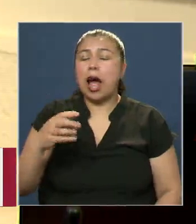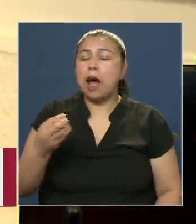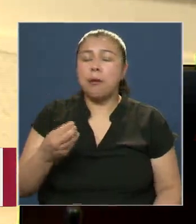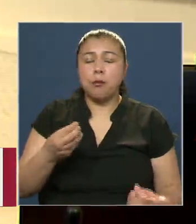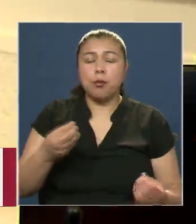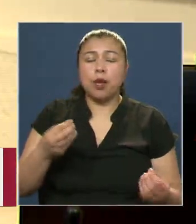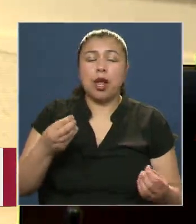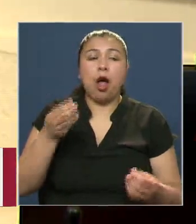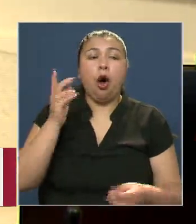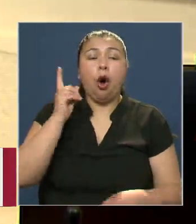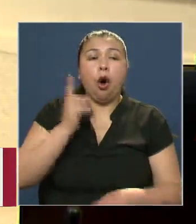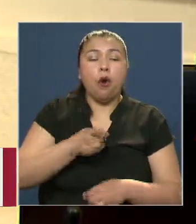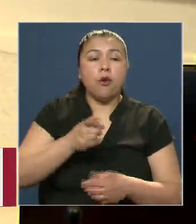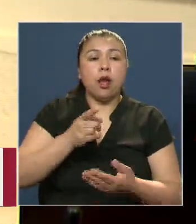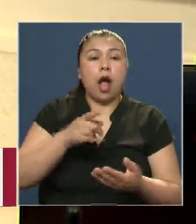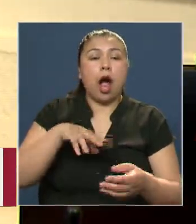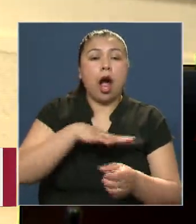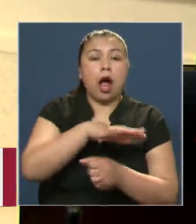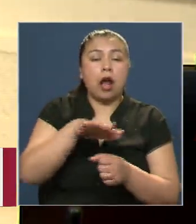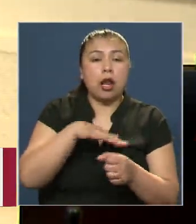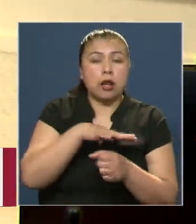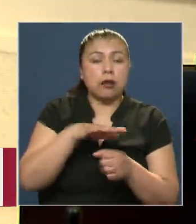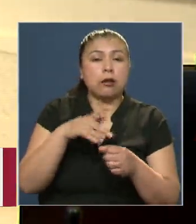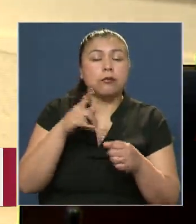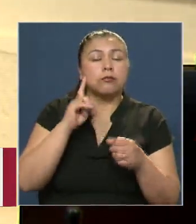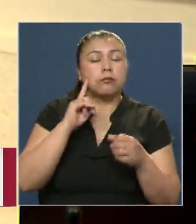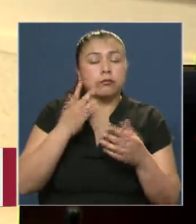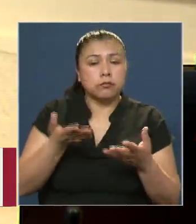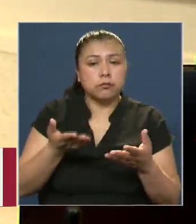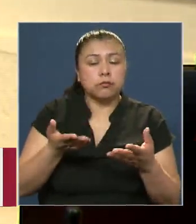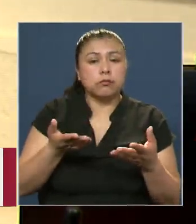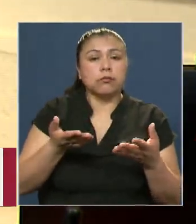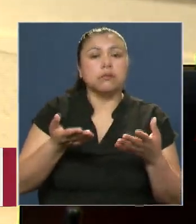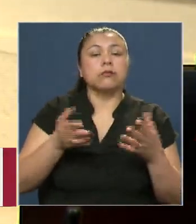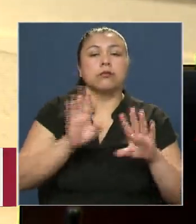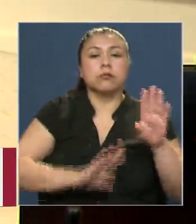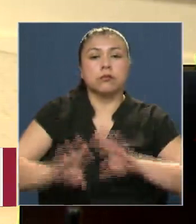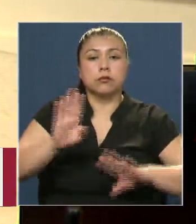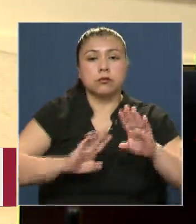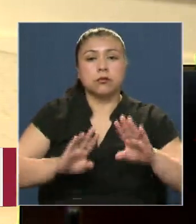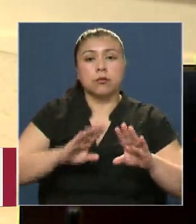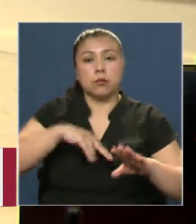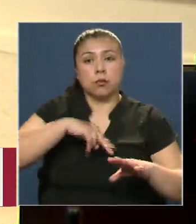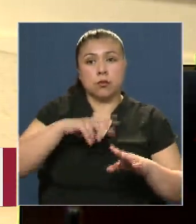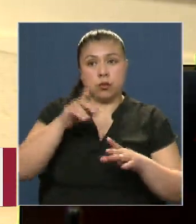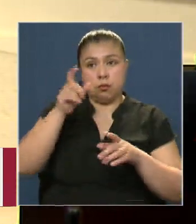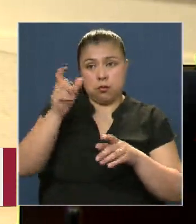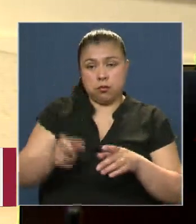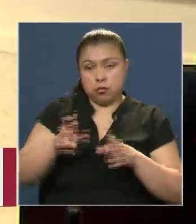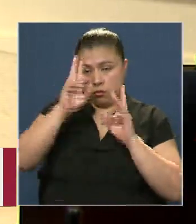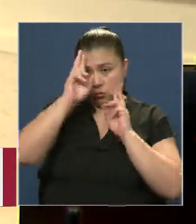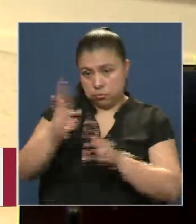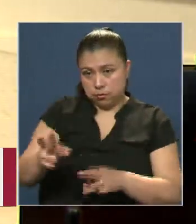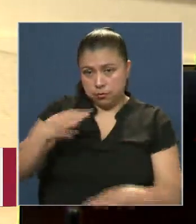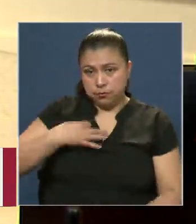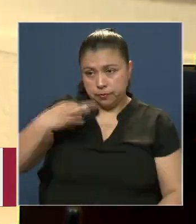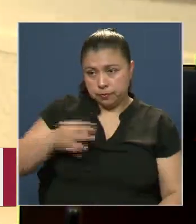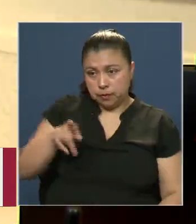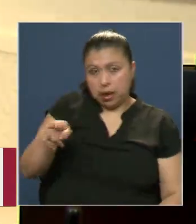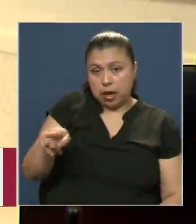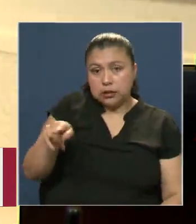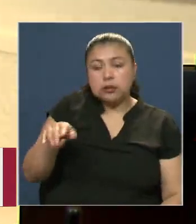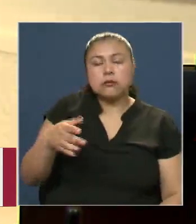sociedad a asumir un rol de cuidado colectivo, porque es gente que merece todo nuestro respeto, toda nuestra dignidad, y